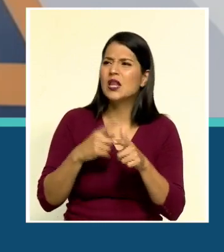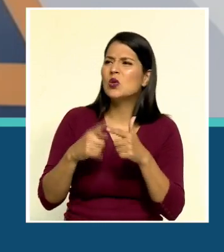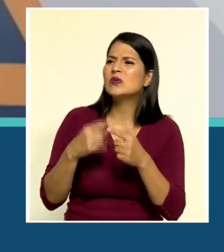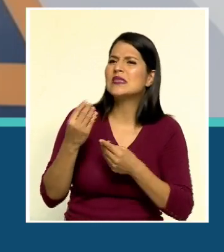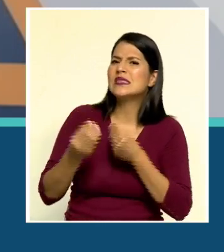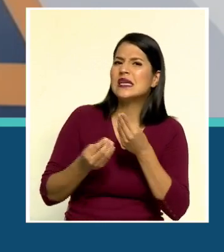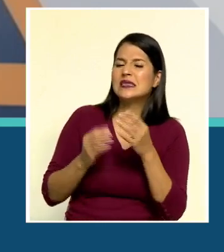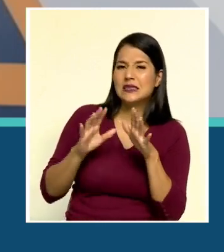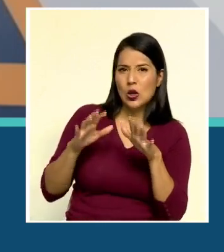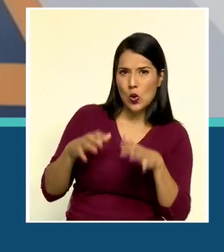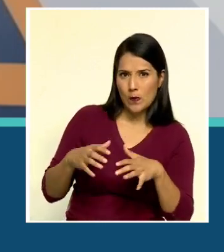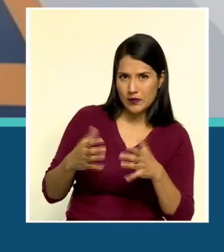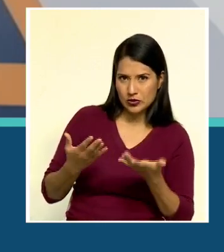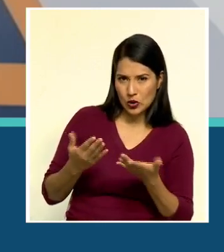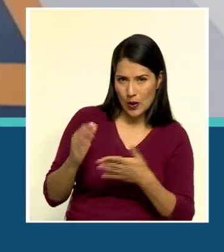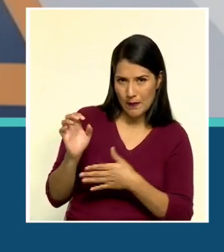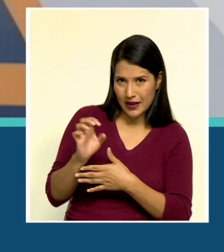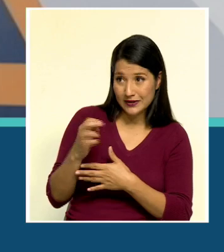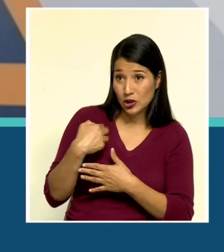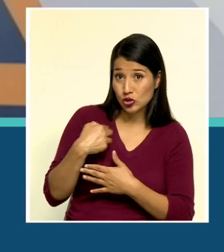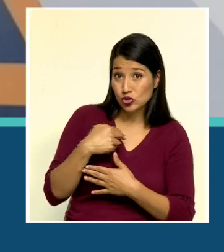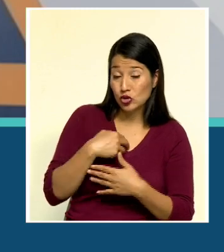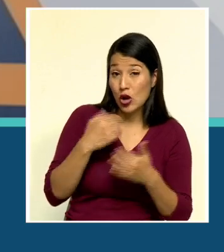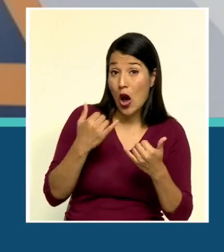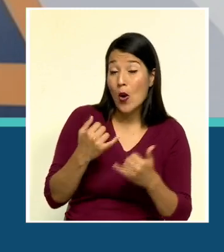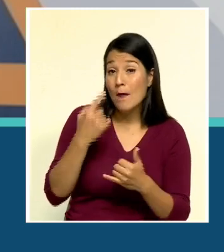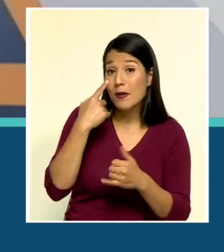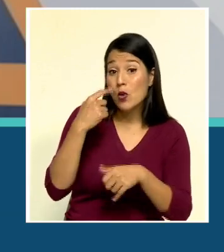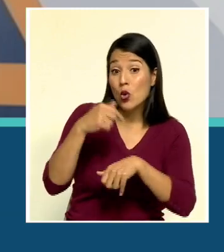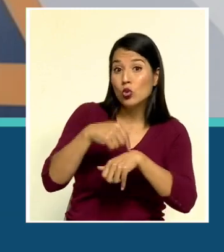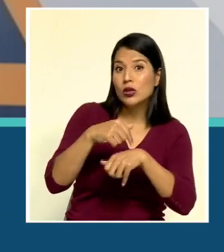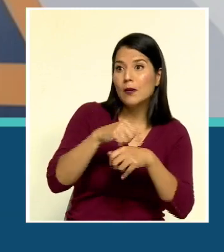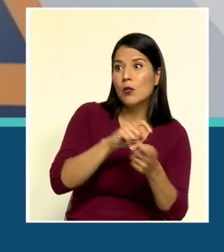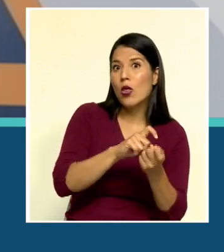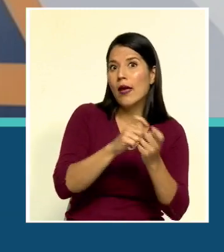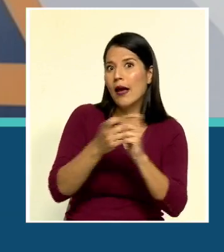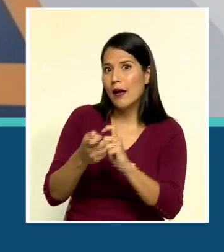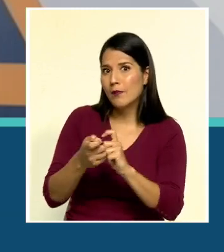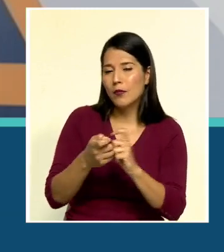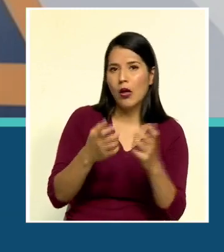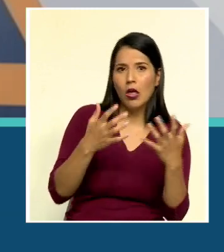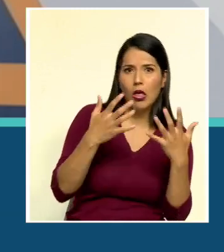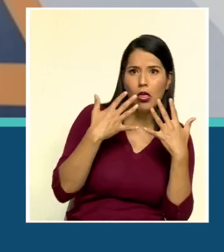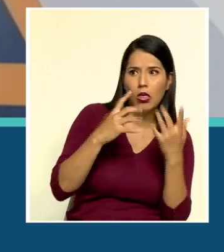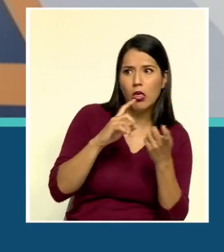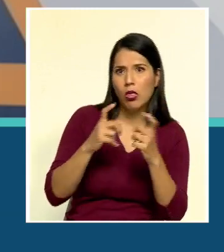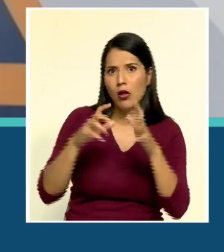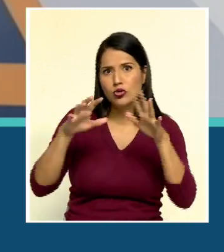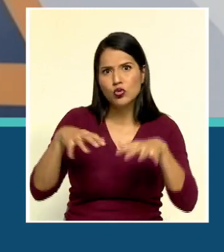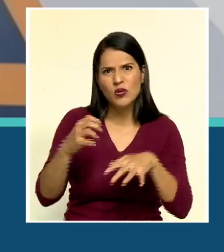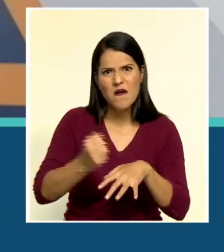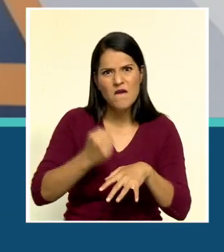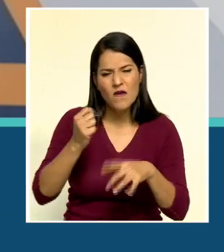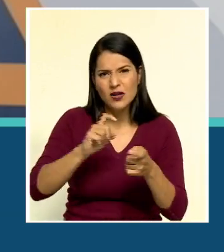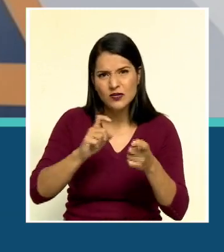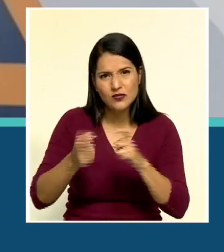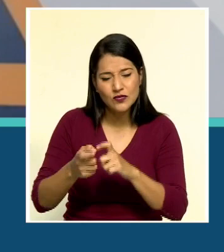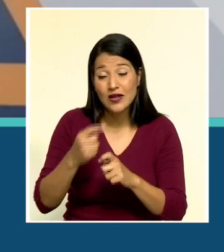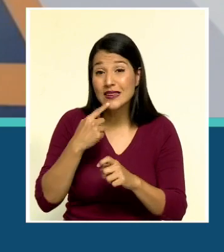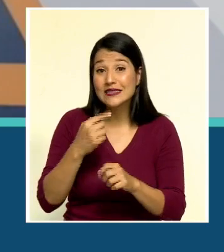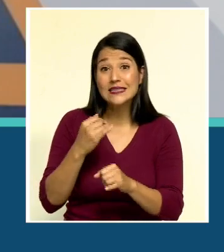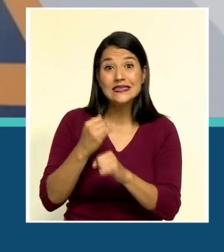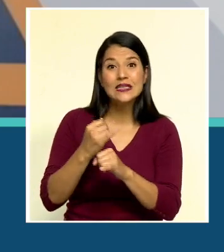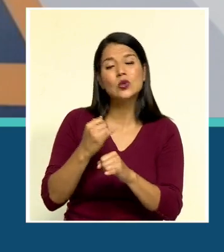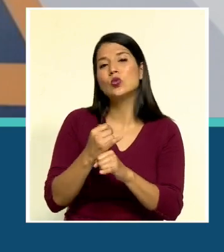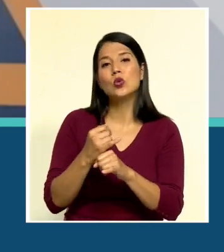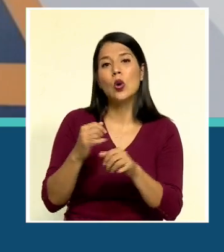comisión? Hemos visto un periodo de transición sumamente fuerte. El Instituto Meteorológico Nacional ha señalado que ha sido un periodo de transición muy